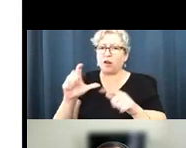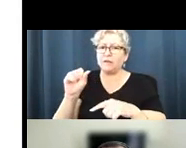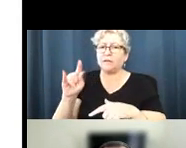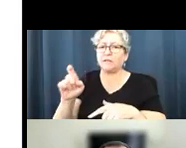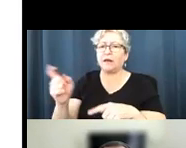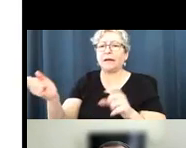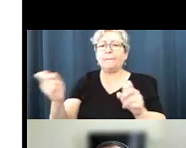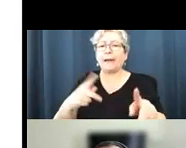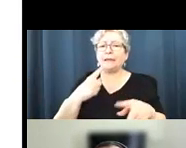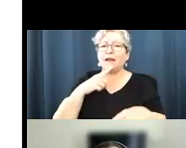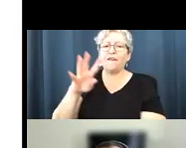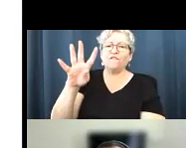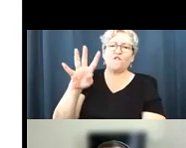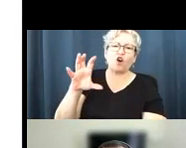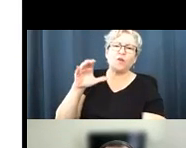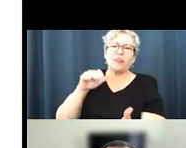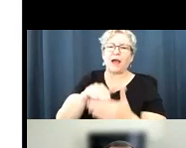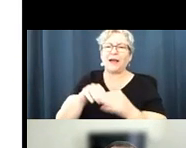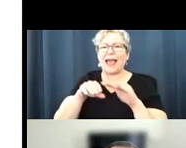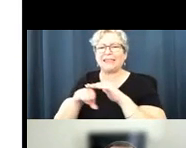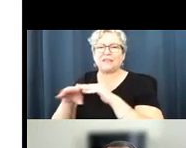su site que era tan grande